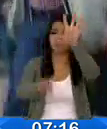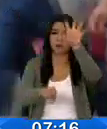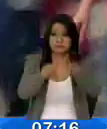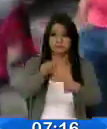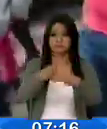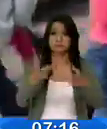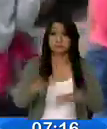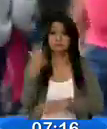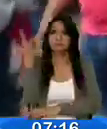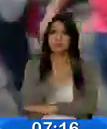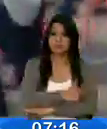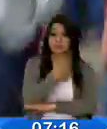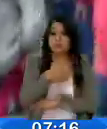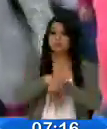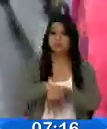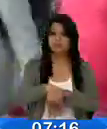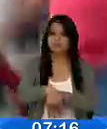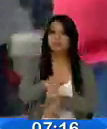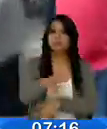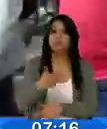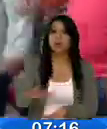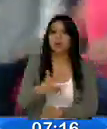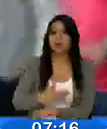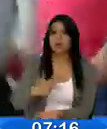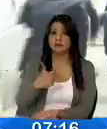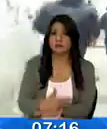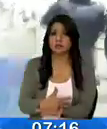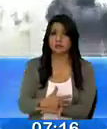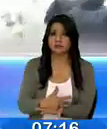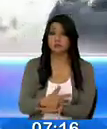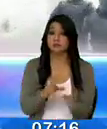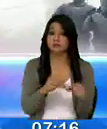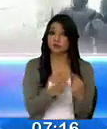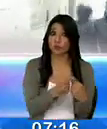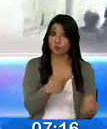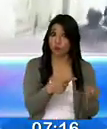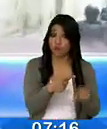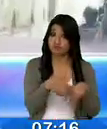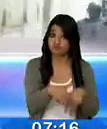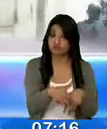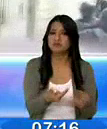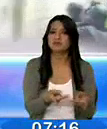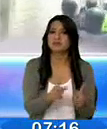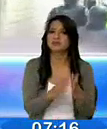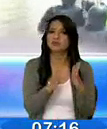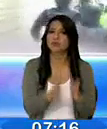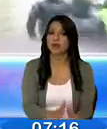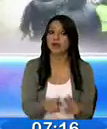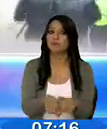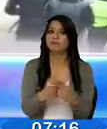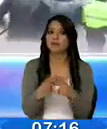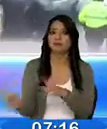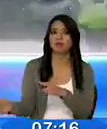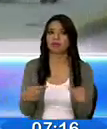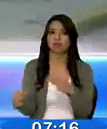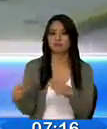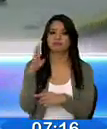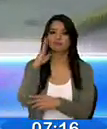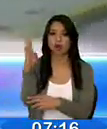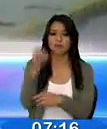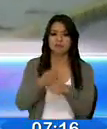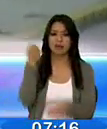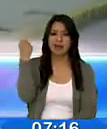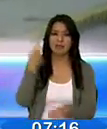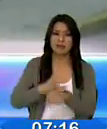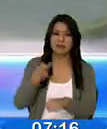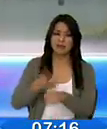el tercer día de paralización en Carchi. A las fuerzas vivas se suman estudiantes quienes protagonizaron los altercados con la fuerza pública. Palo, piedra